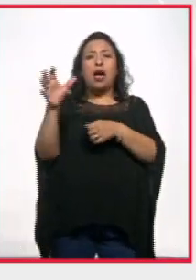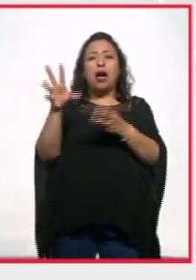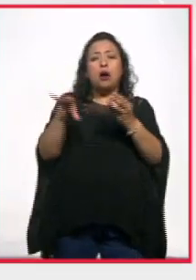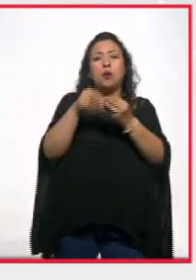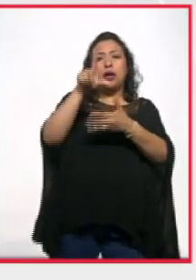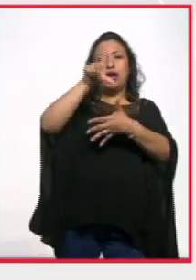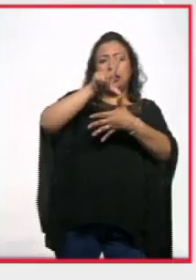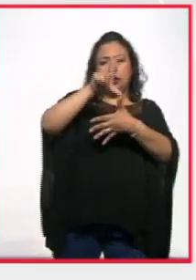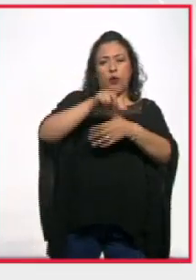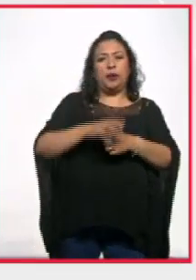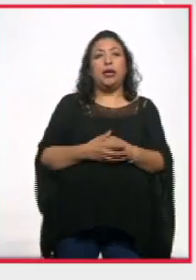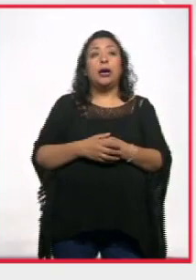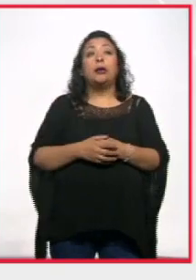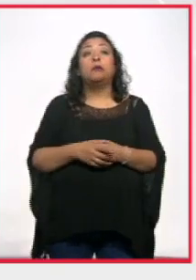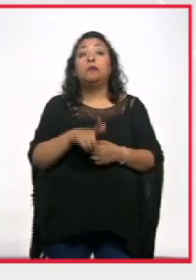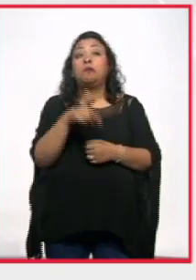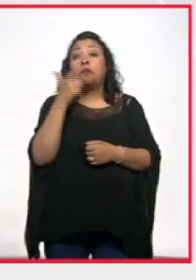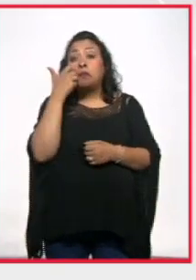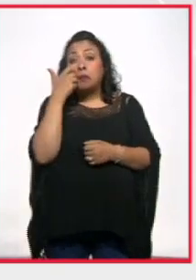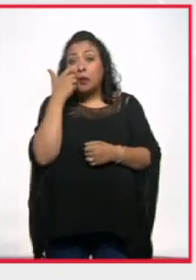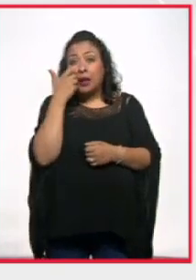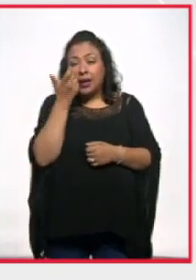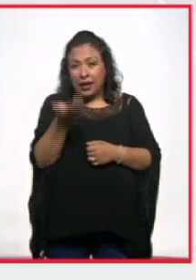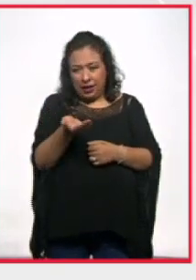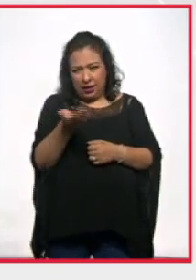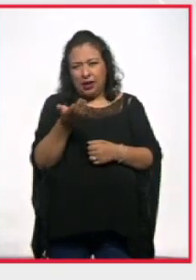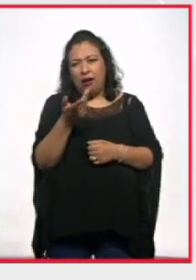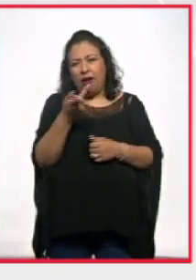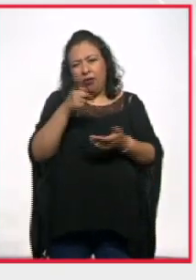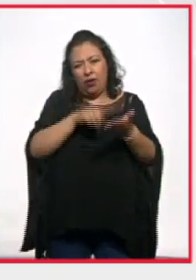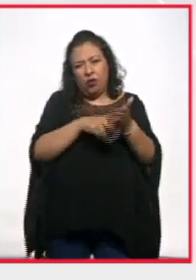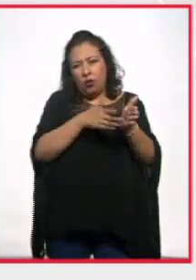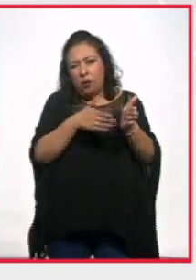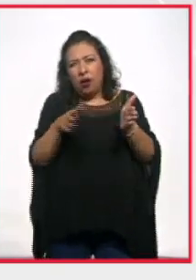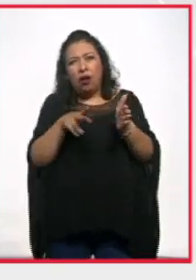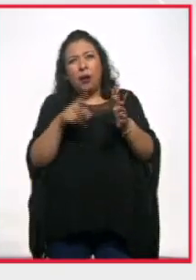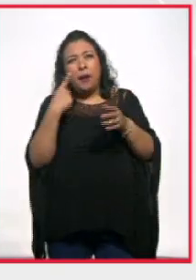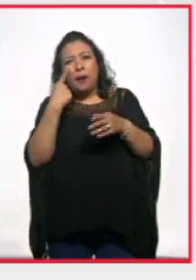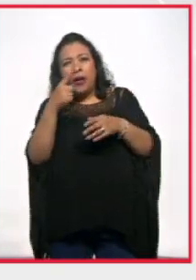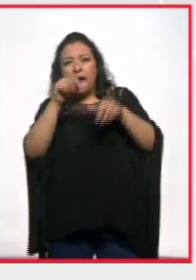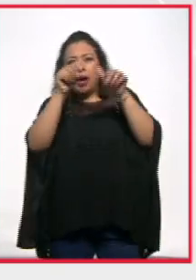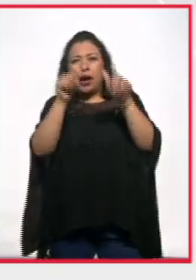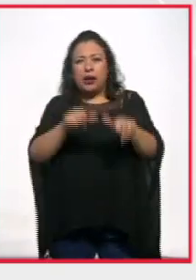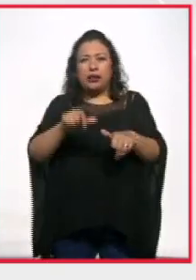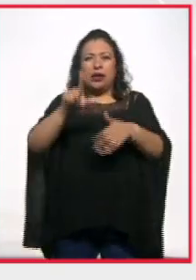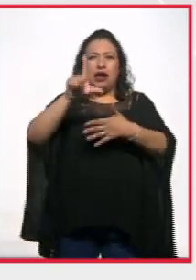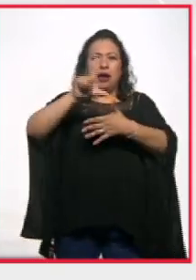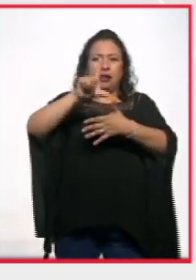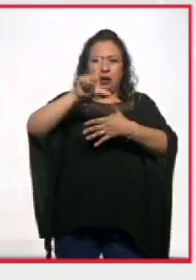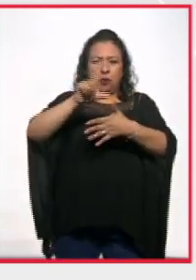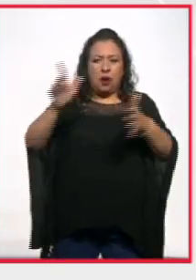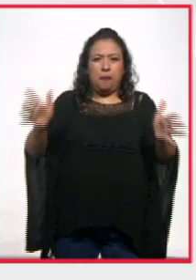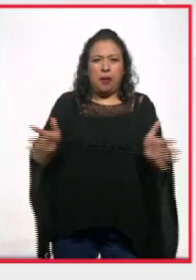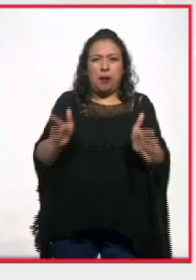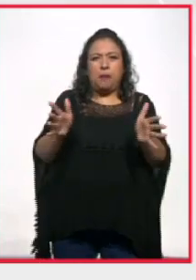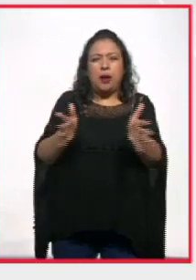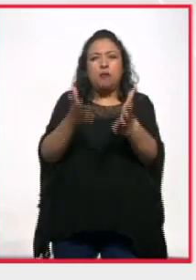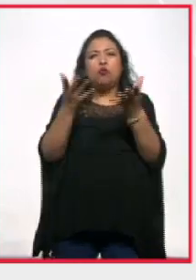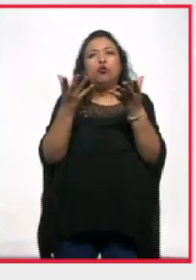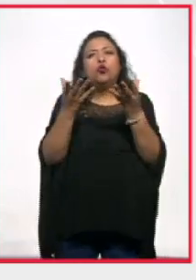latinoamericana. Intentó en estas exhibiciones de arte latinoamericano impulsar